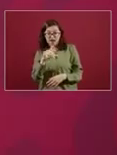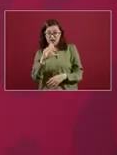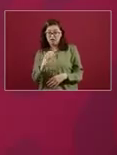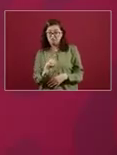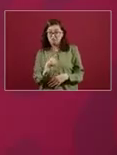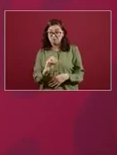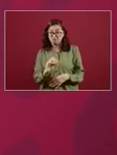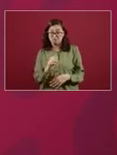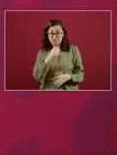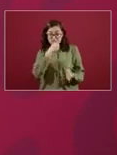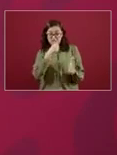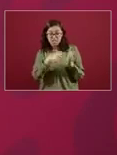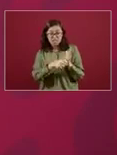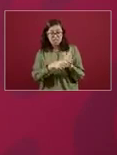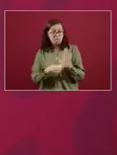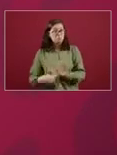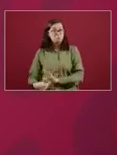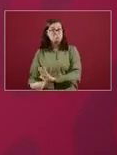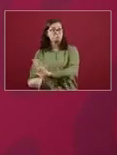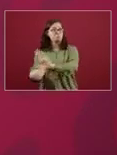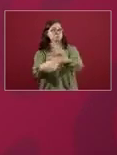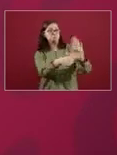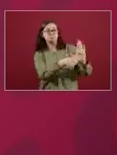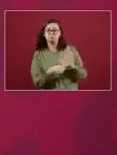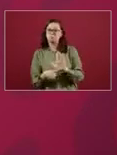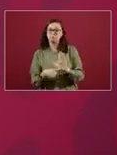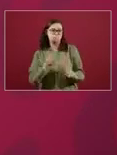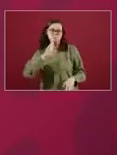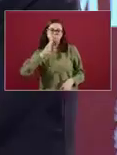diera a conocer la carta